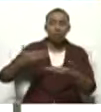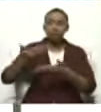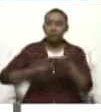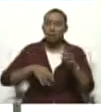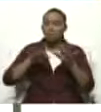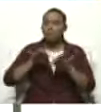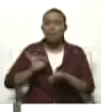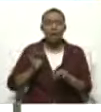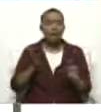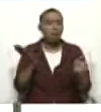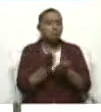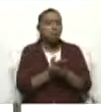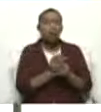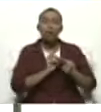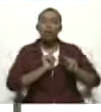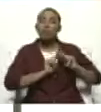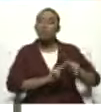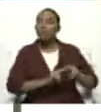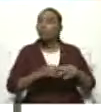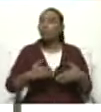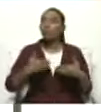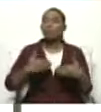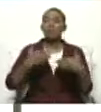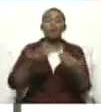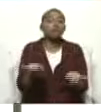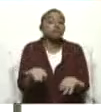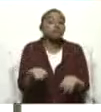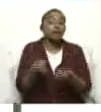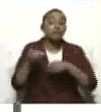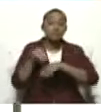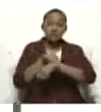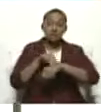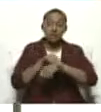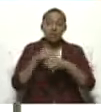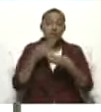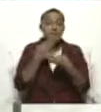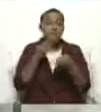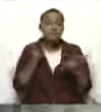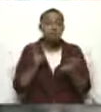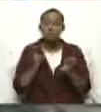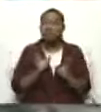hubiera ido a buscarlas. Estamos hablando de